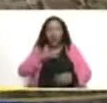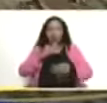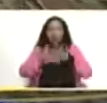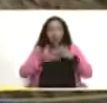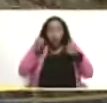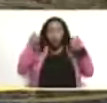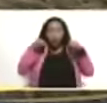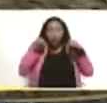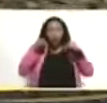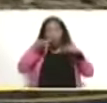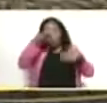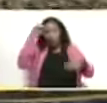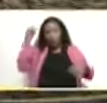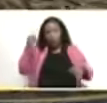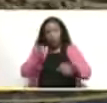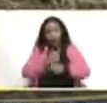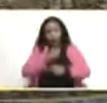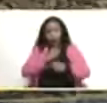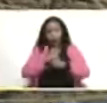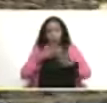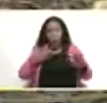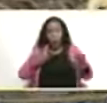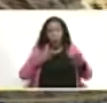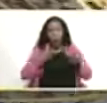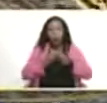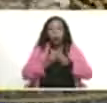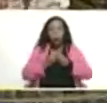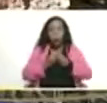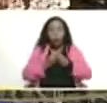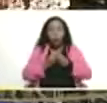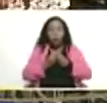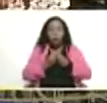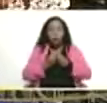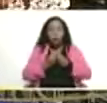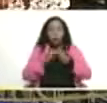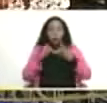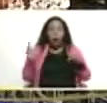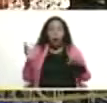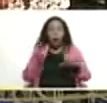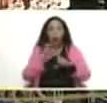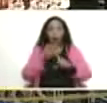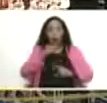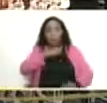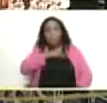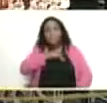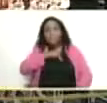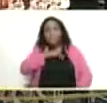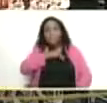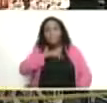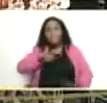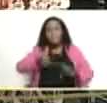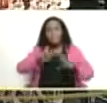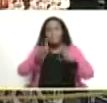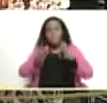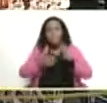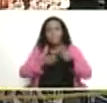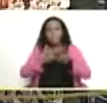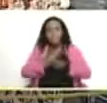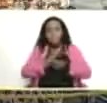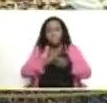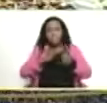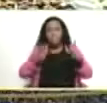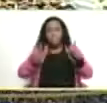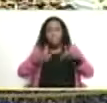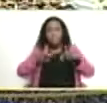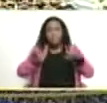ejercicios operacionales conjuntos para el logro de misiones concretas de liberación del territorio de